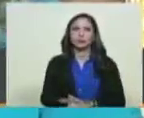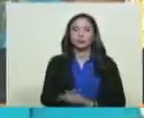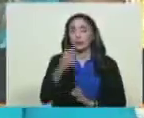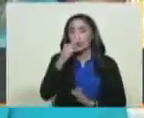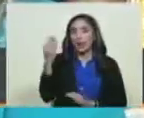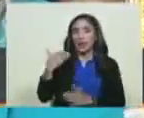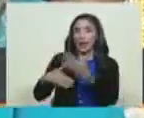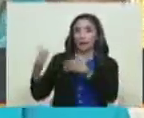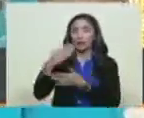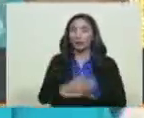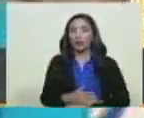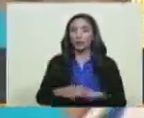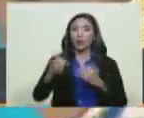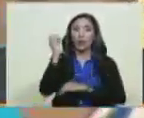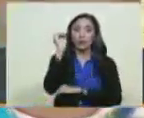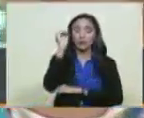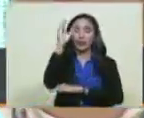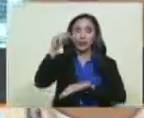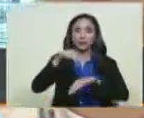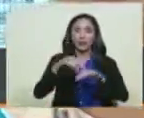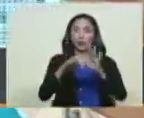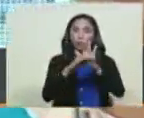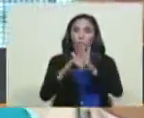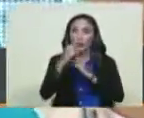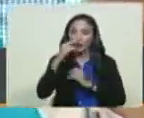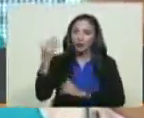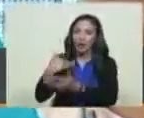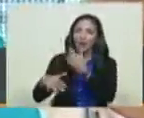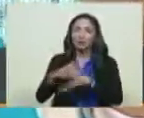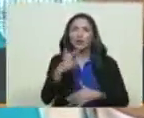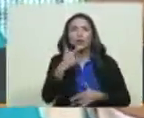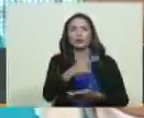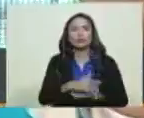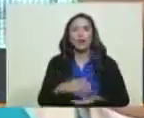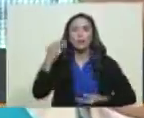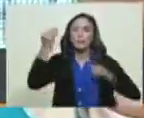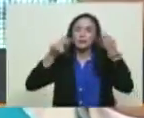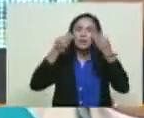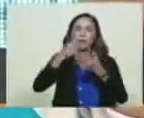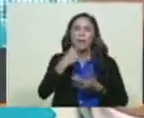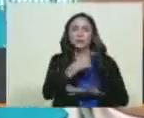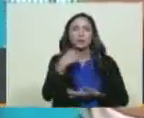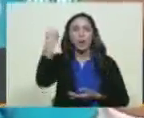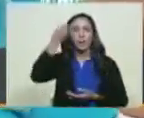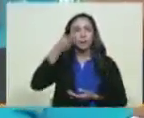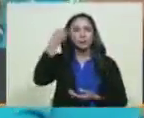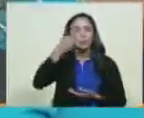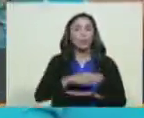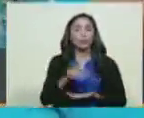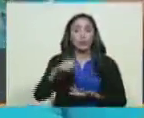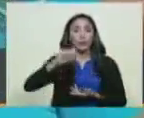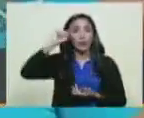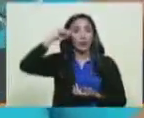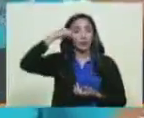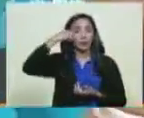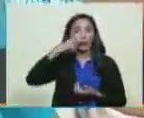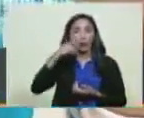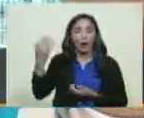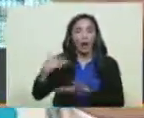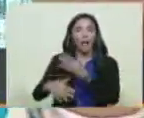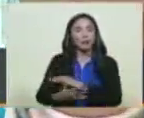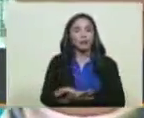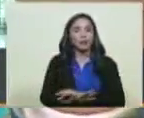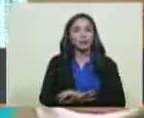de hablar desde la asamblea nacional constituyente preside y decíamos y recordábamos que éramos los bicentenarios de